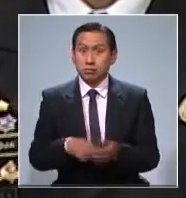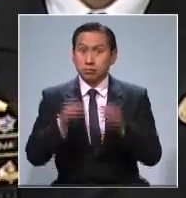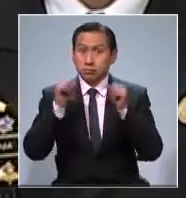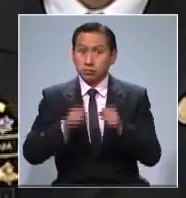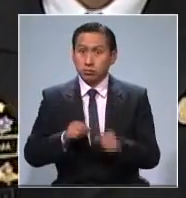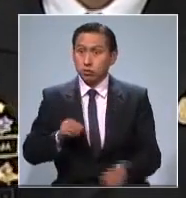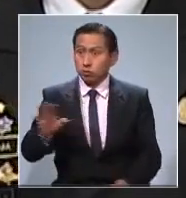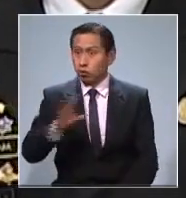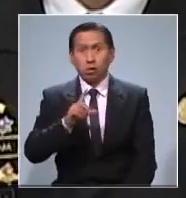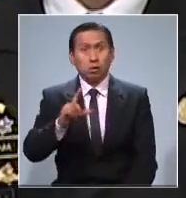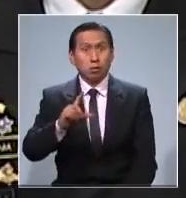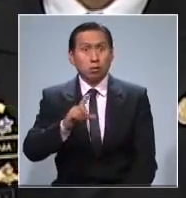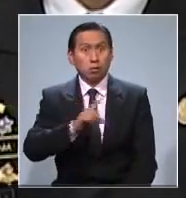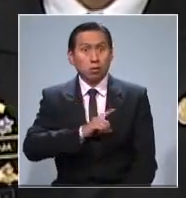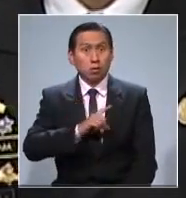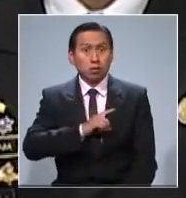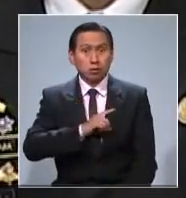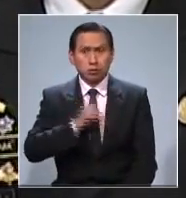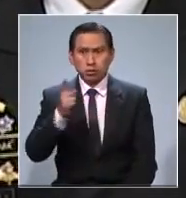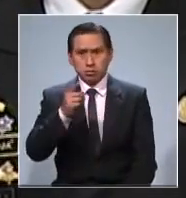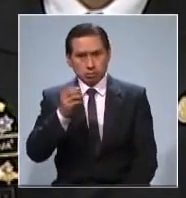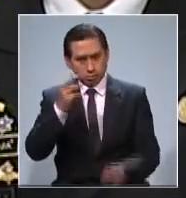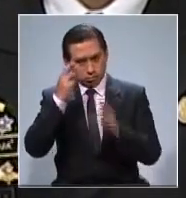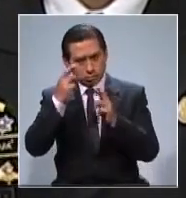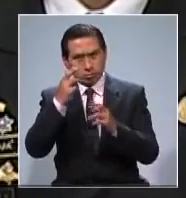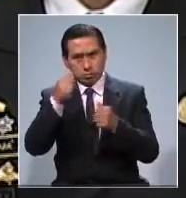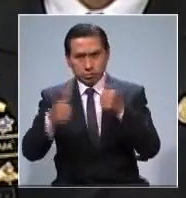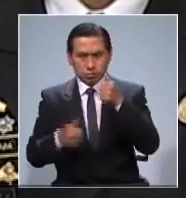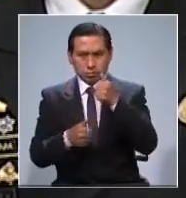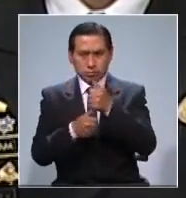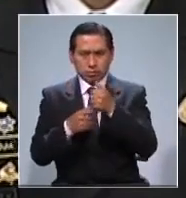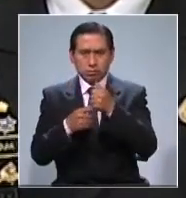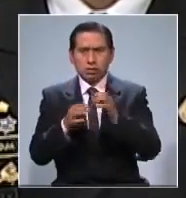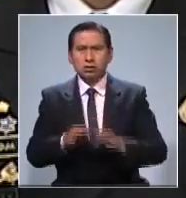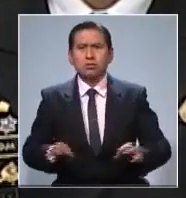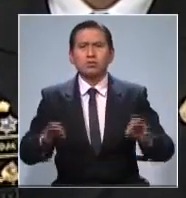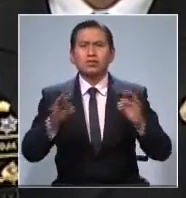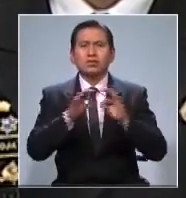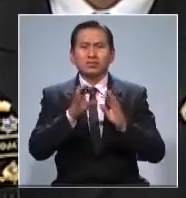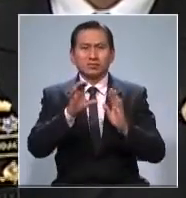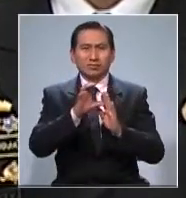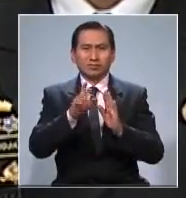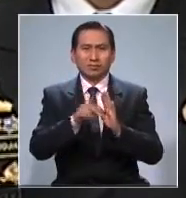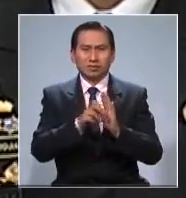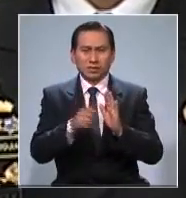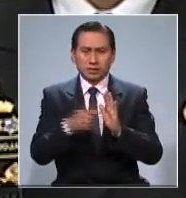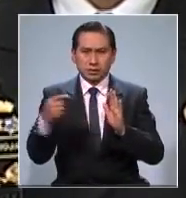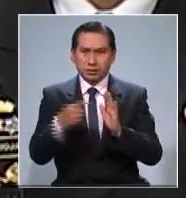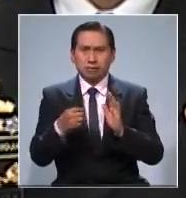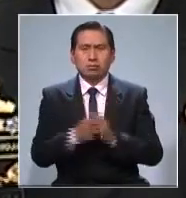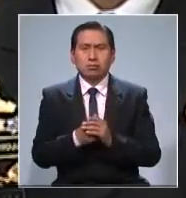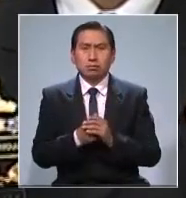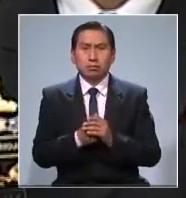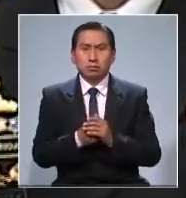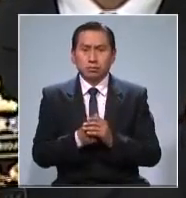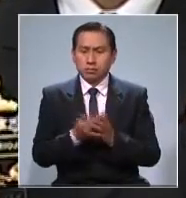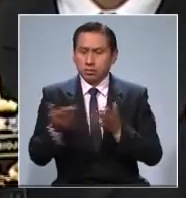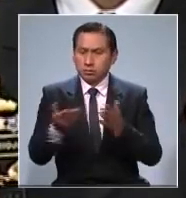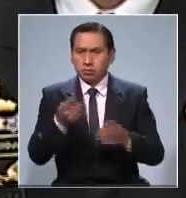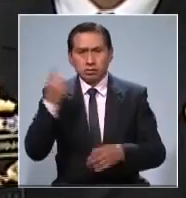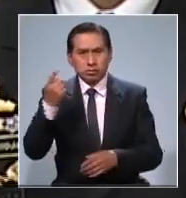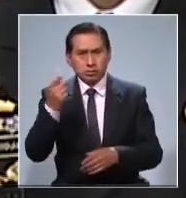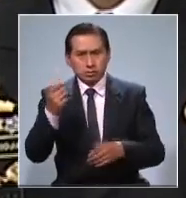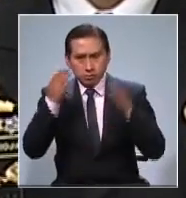nuestra policía se rija bajo los principios constitucionales, sirviendo